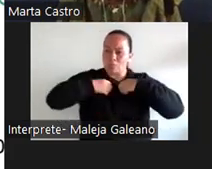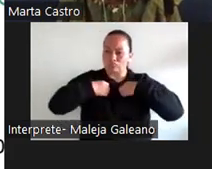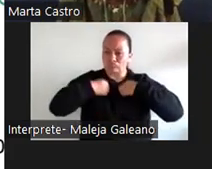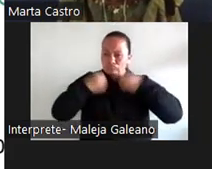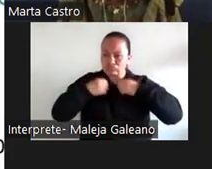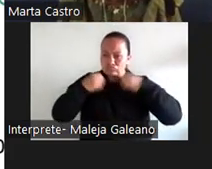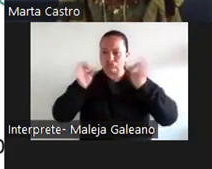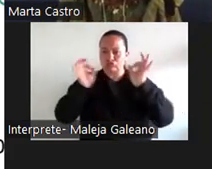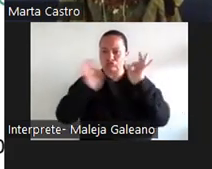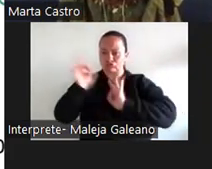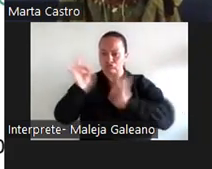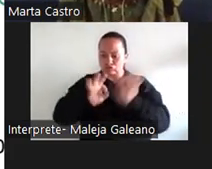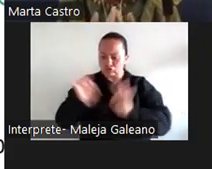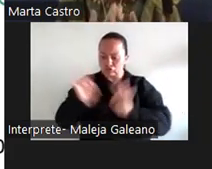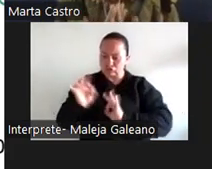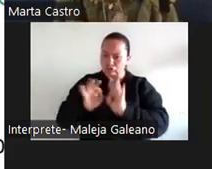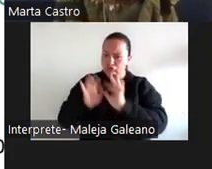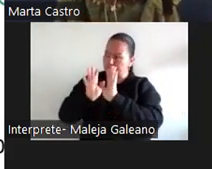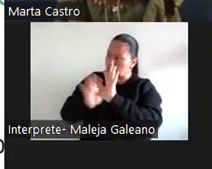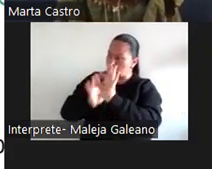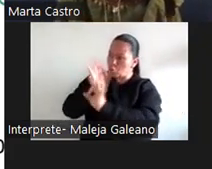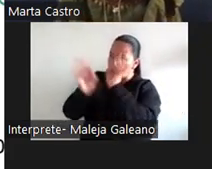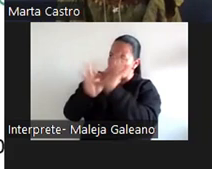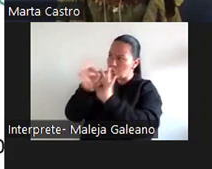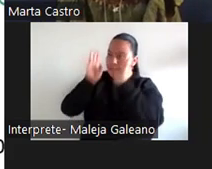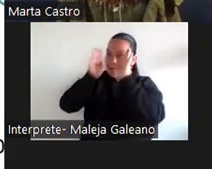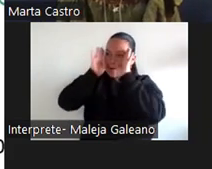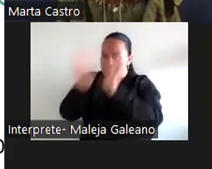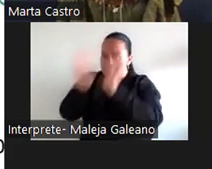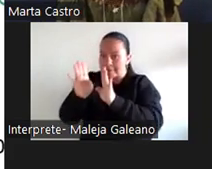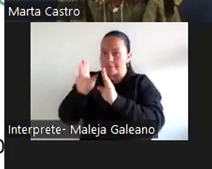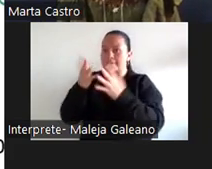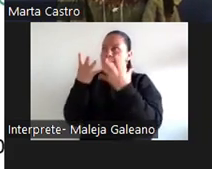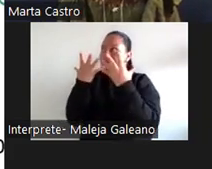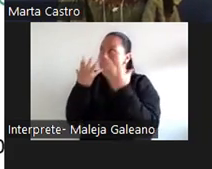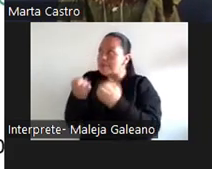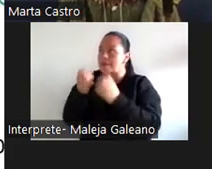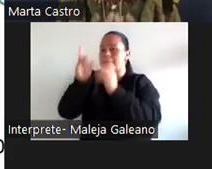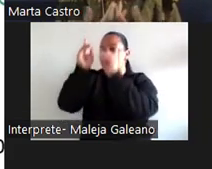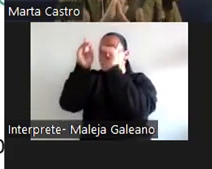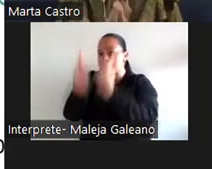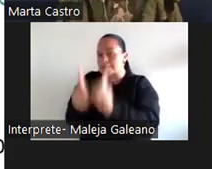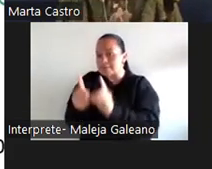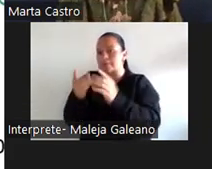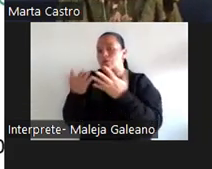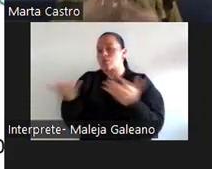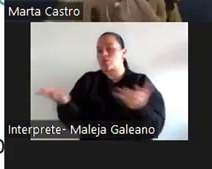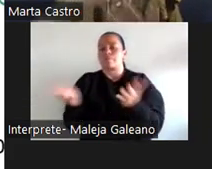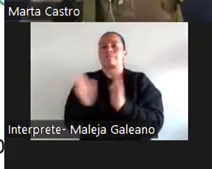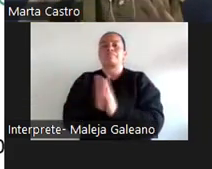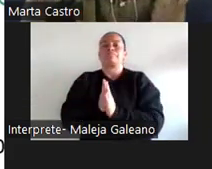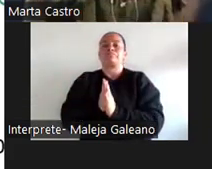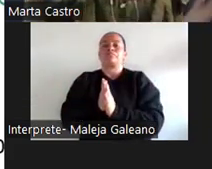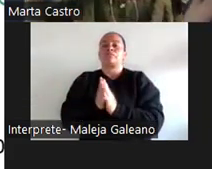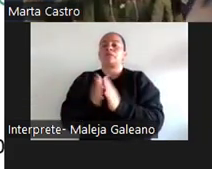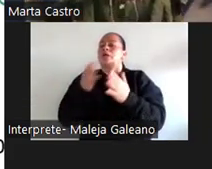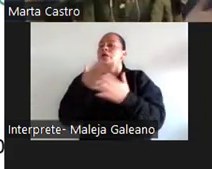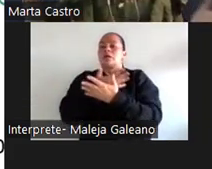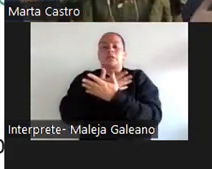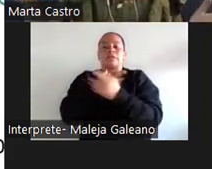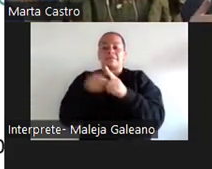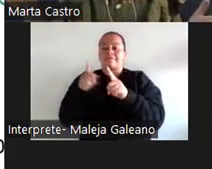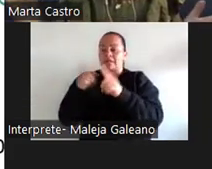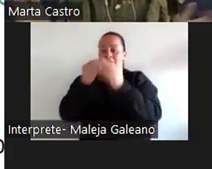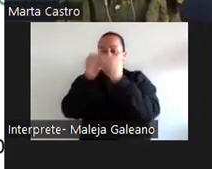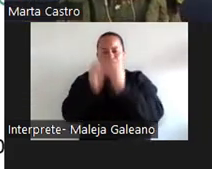para las personas mayores estar atentas a sus deseos y decisiones es decir un eh sinfín